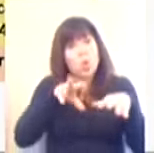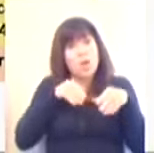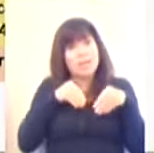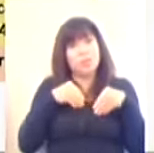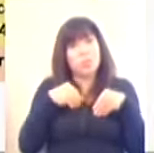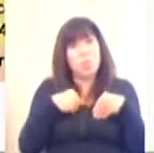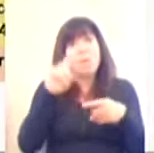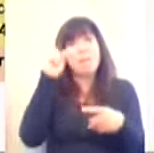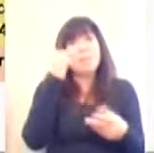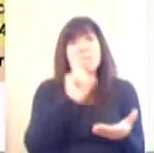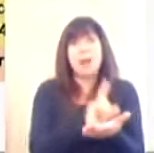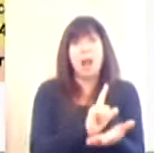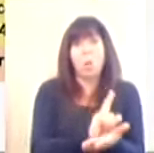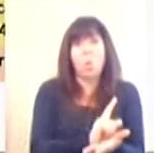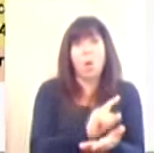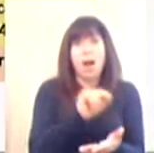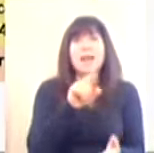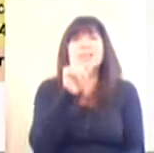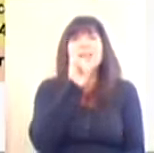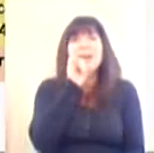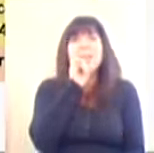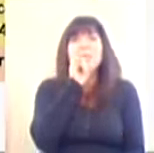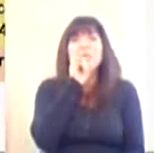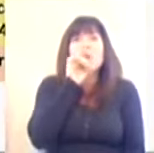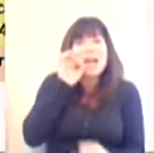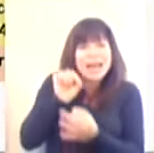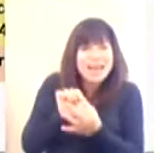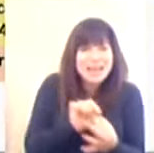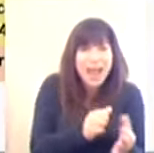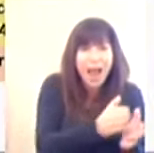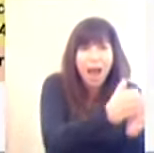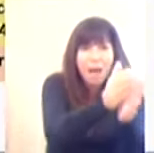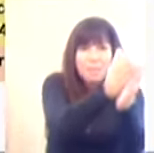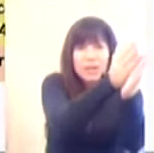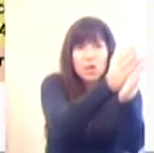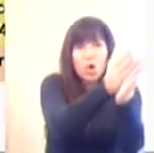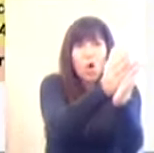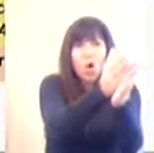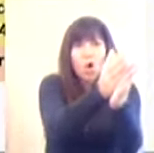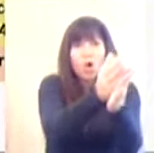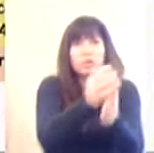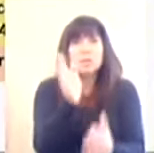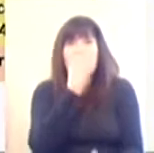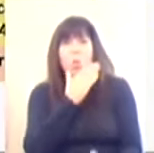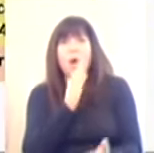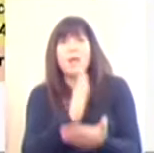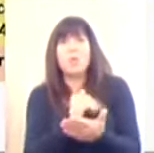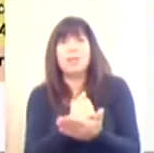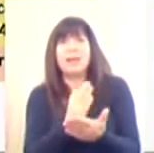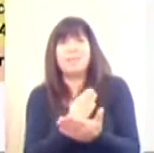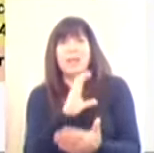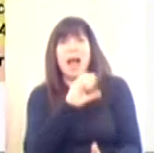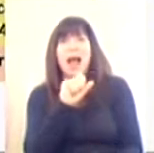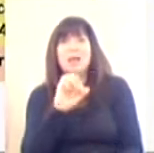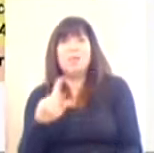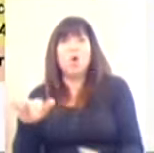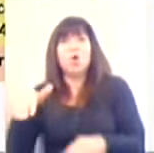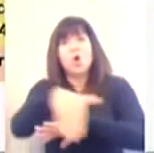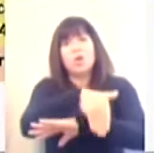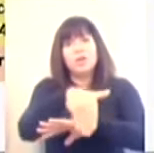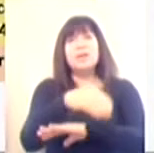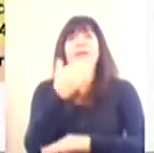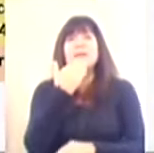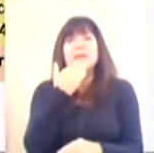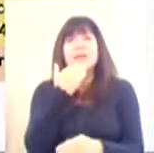en primer lugar, que tenemos una línea base, si no tuviéramos una estrategia de carbono neutralidad, y una trayectoria del sector energía